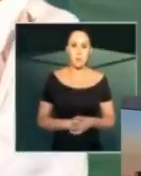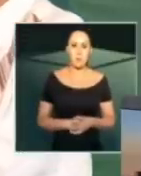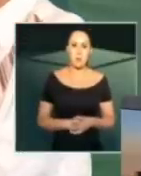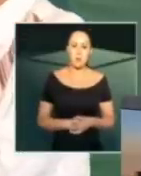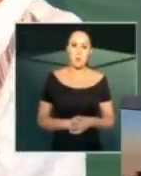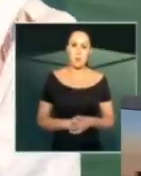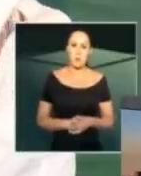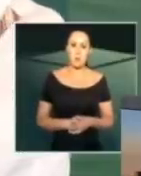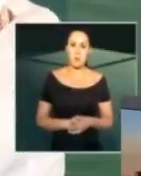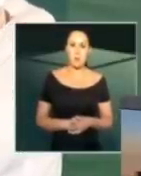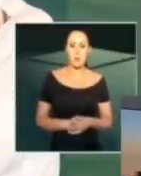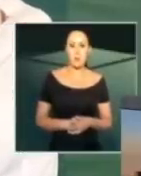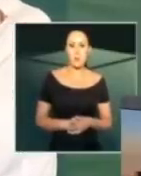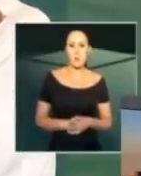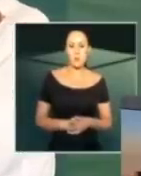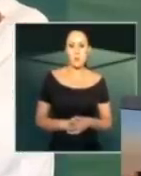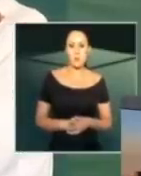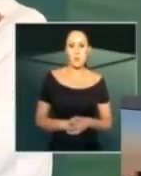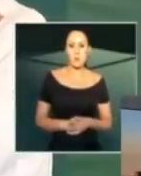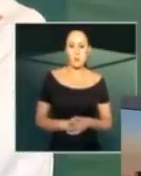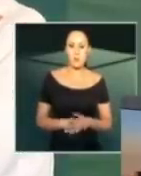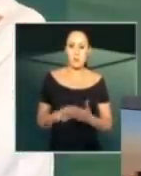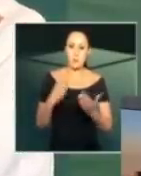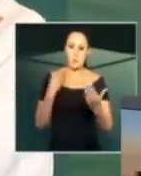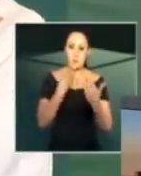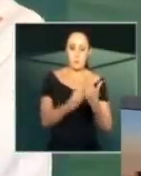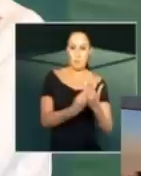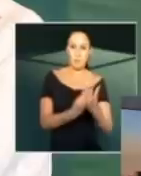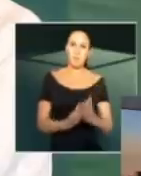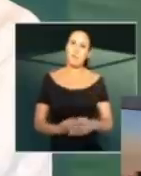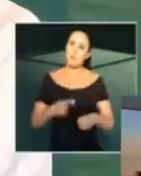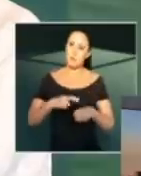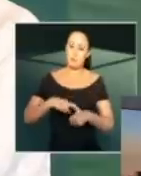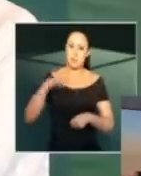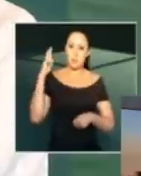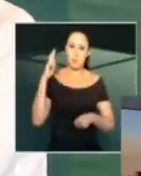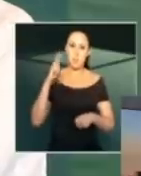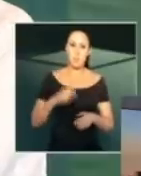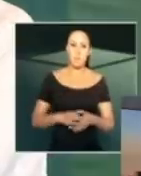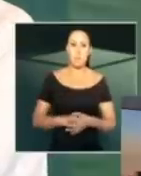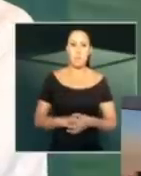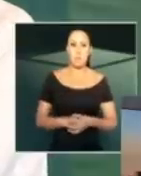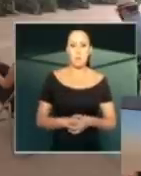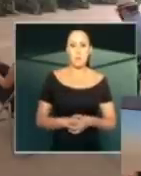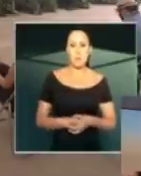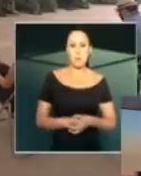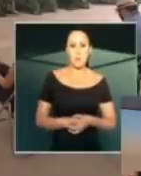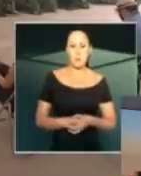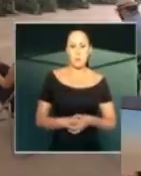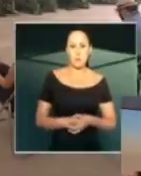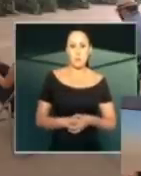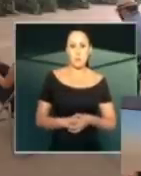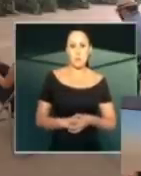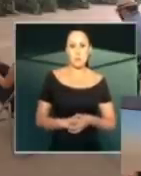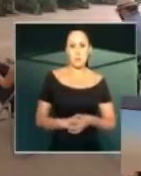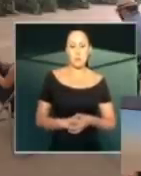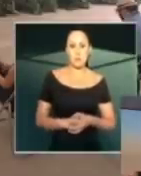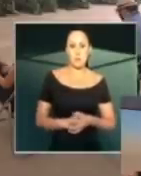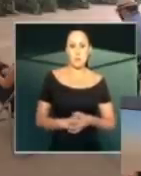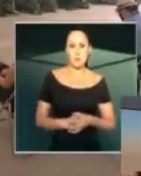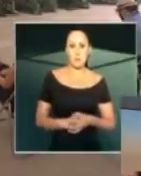afecta más a quien tienen, a quienes padecemos de